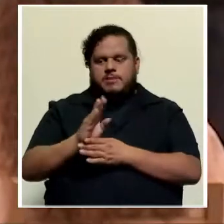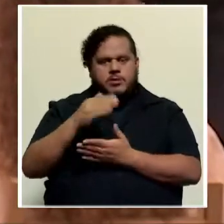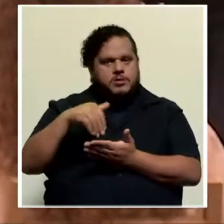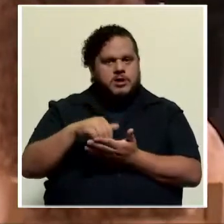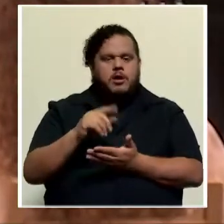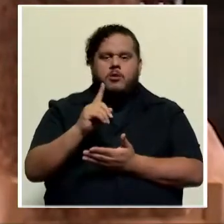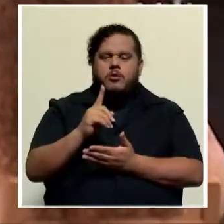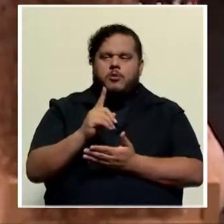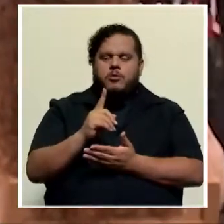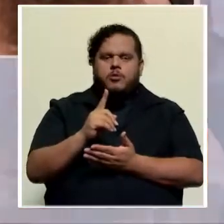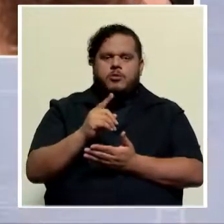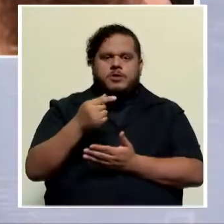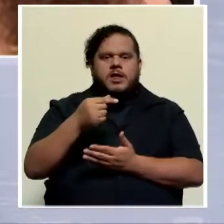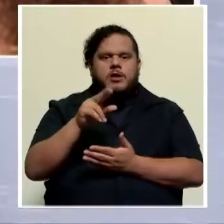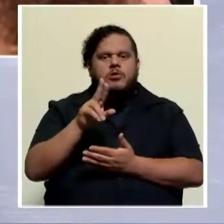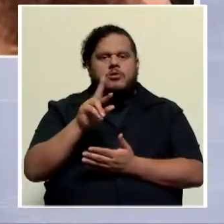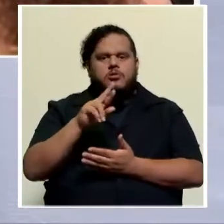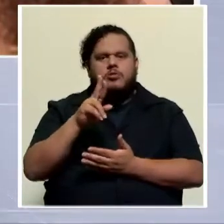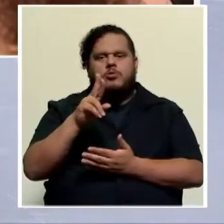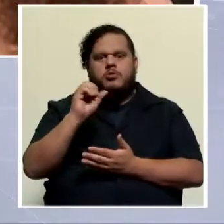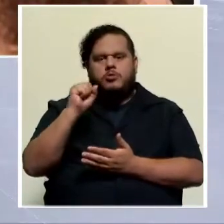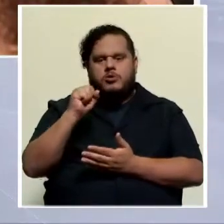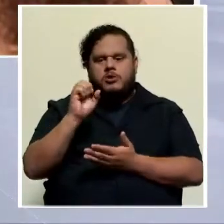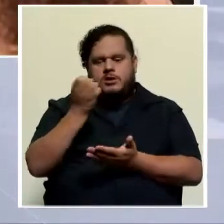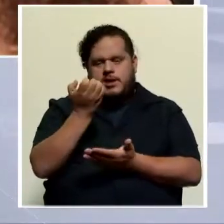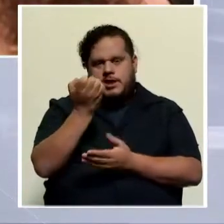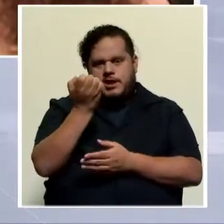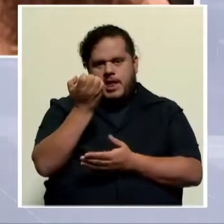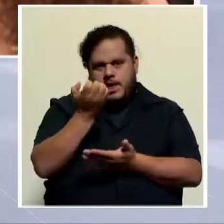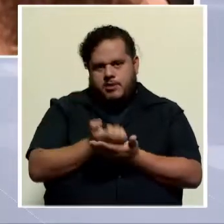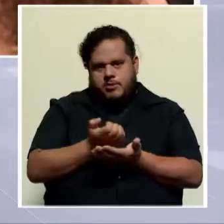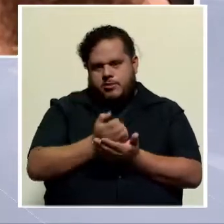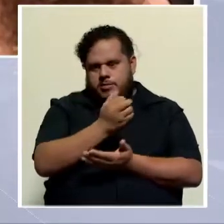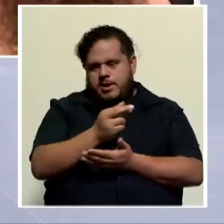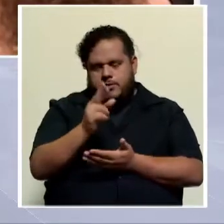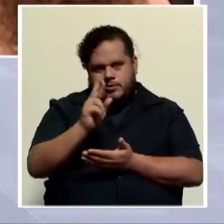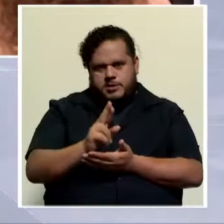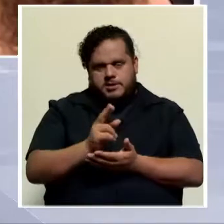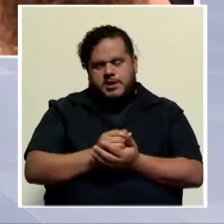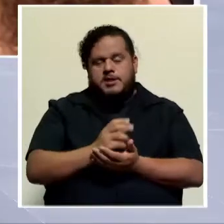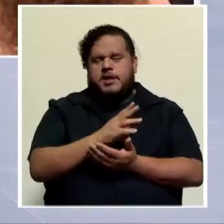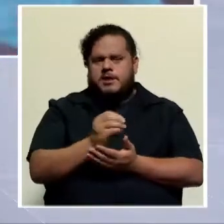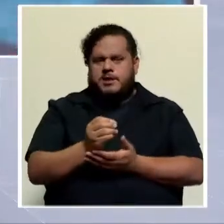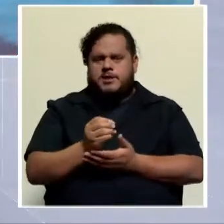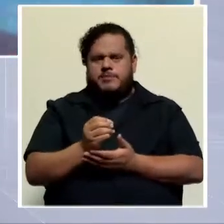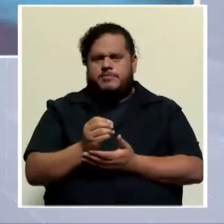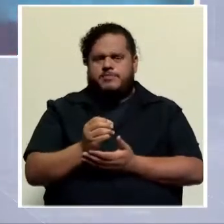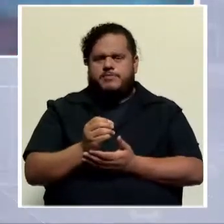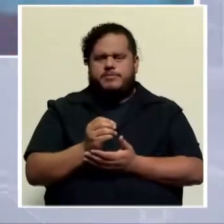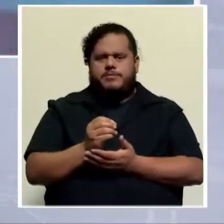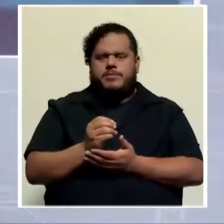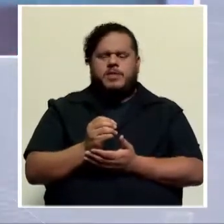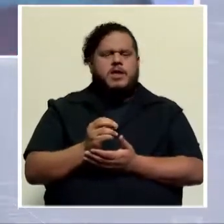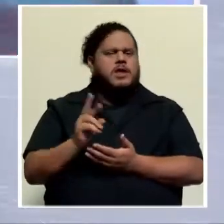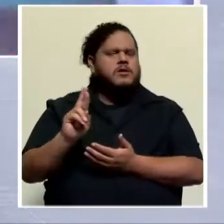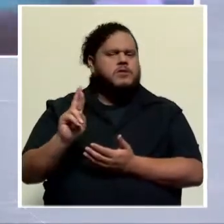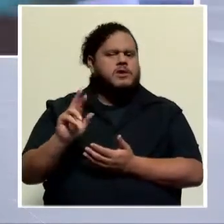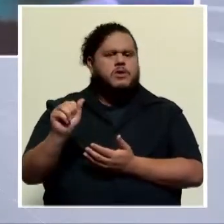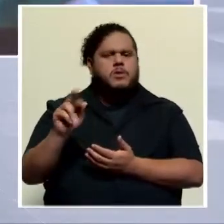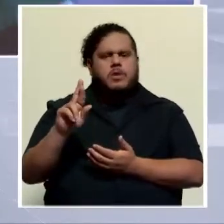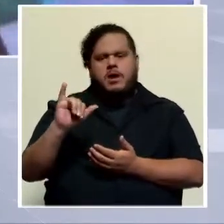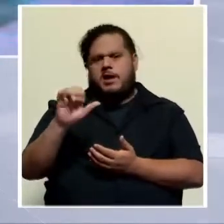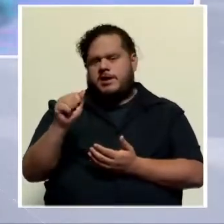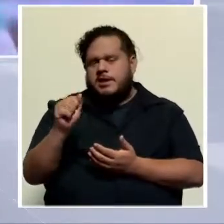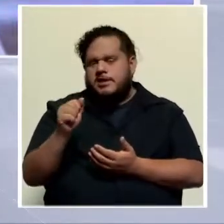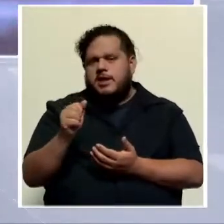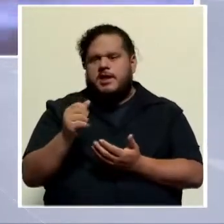Uno de los gurús de la economía costarricense, sin duda alguna, y a don Rodrigo Arias, que es